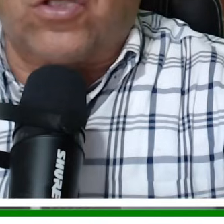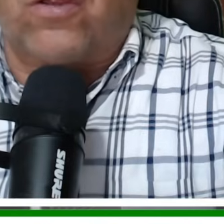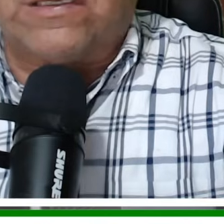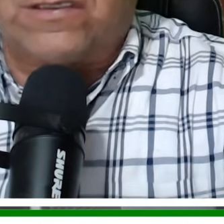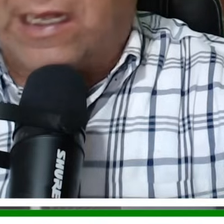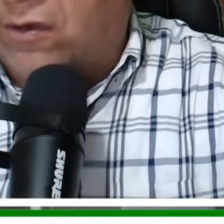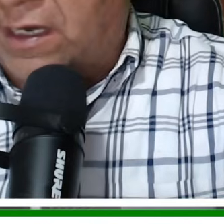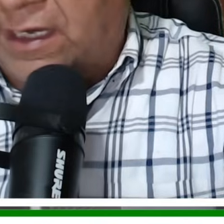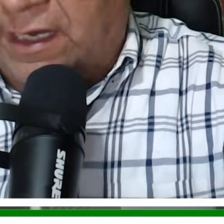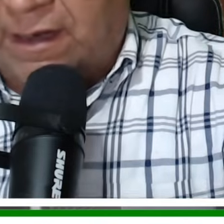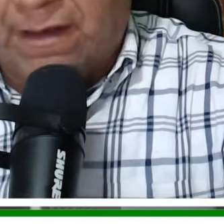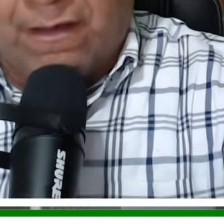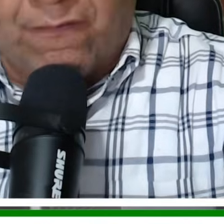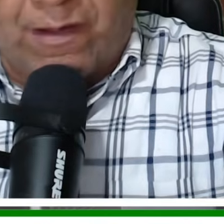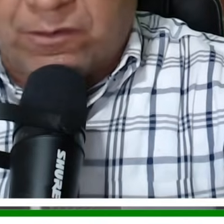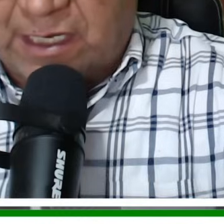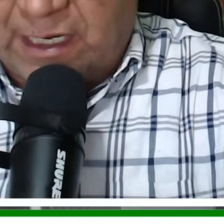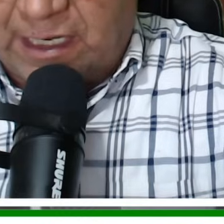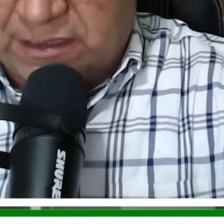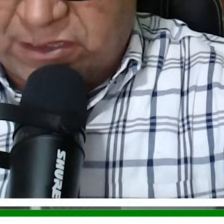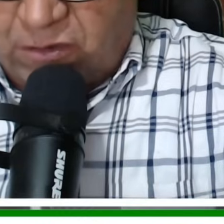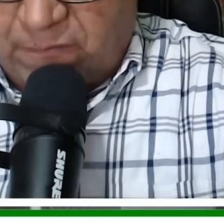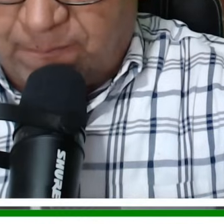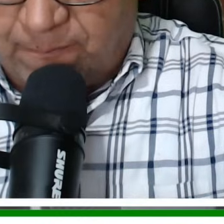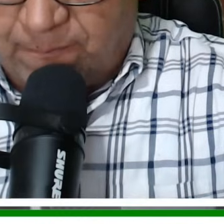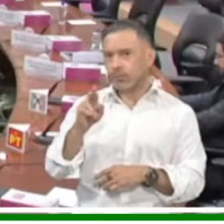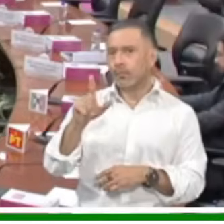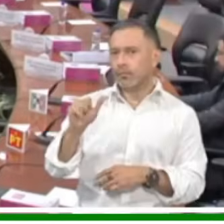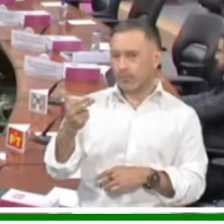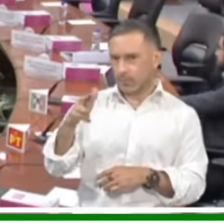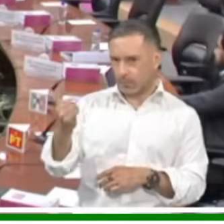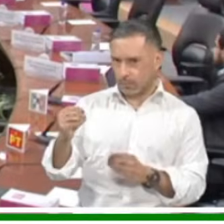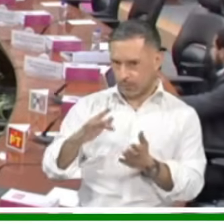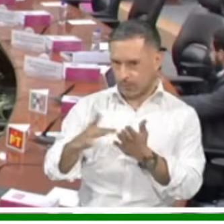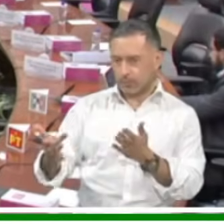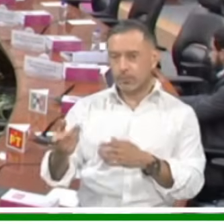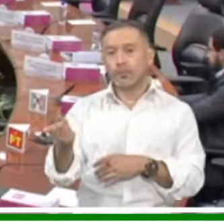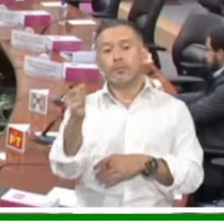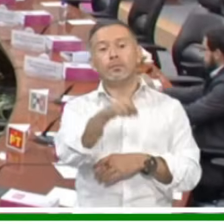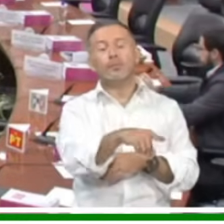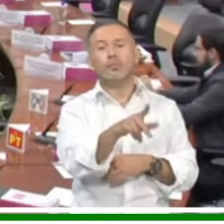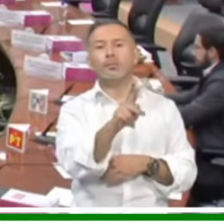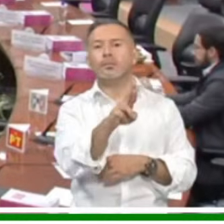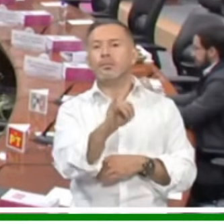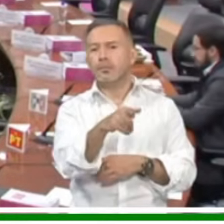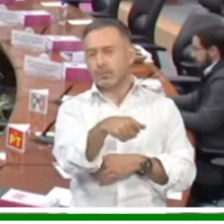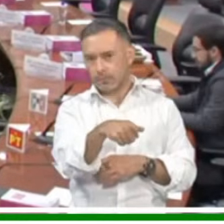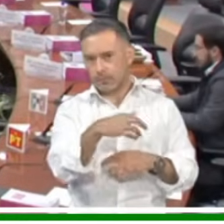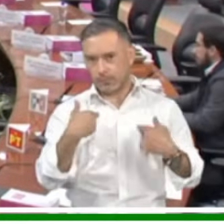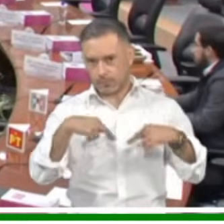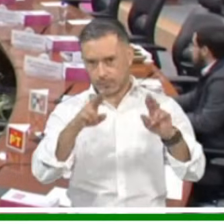amigas, todo eso salió en el INE. Vamos a ir a la sesión. Uso de la palabra el representante del Partido Revolucionario